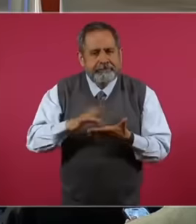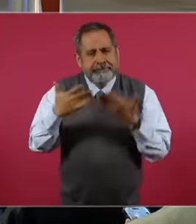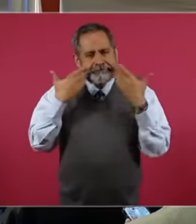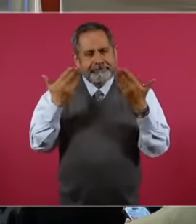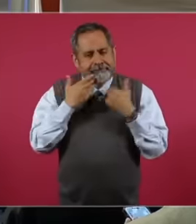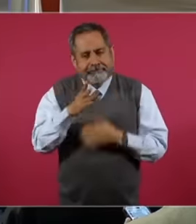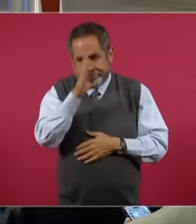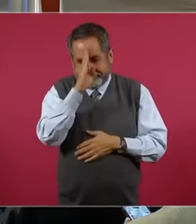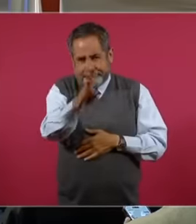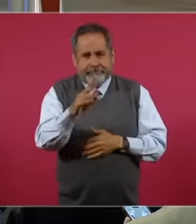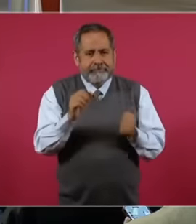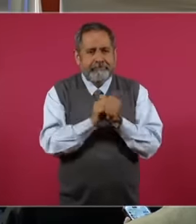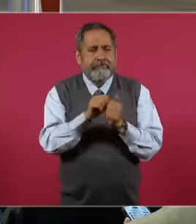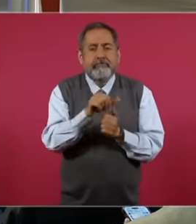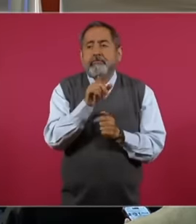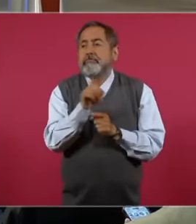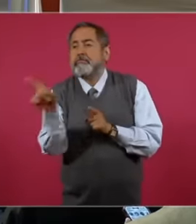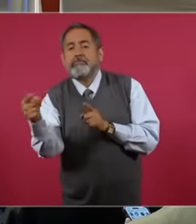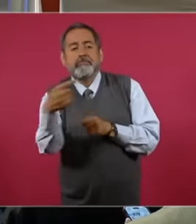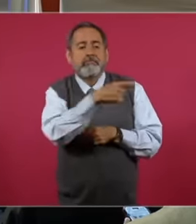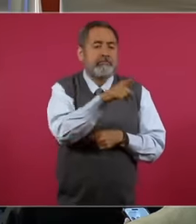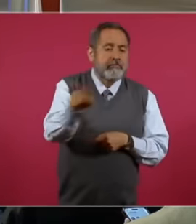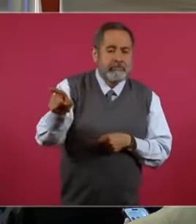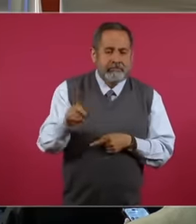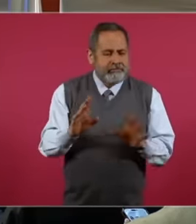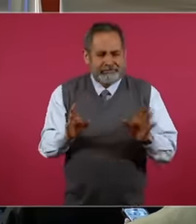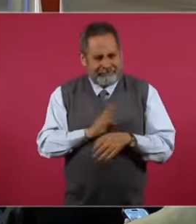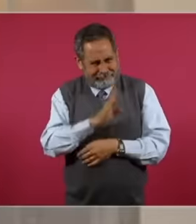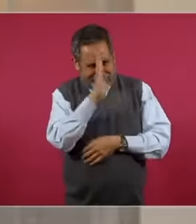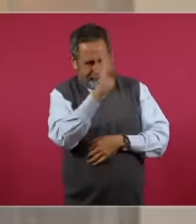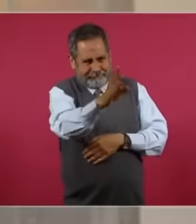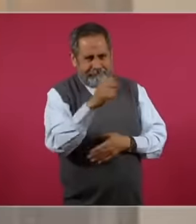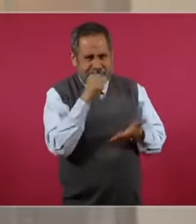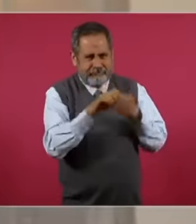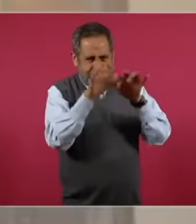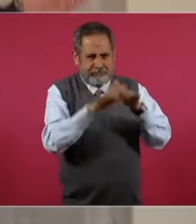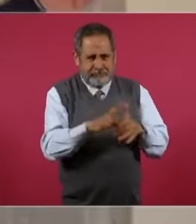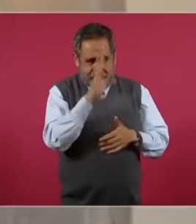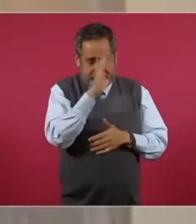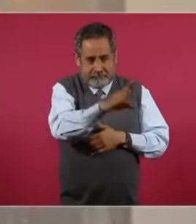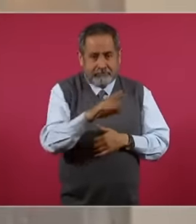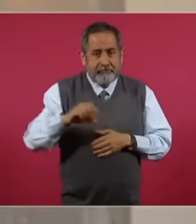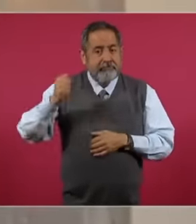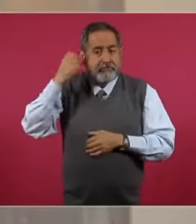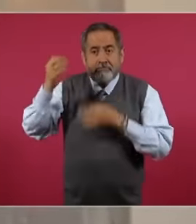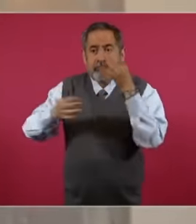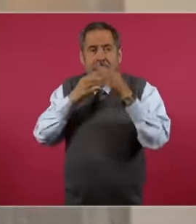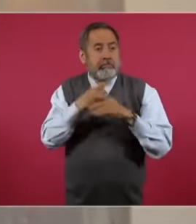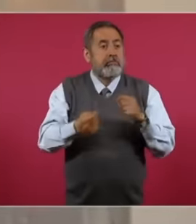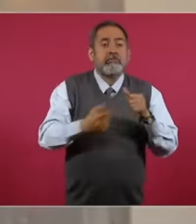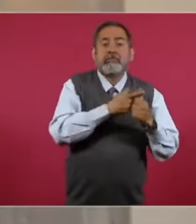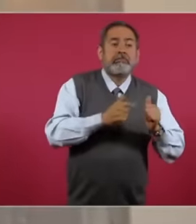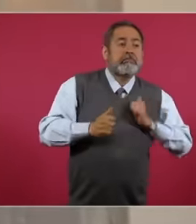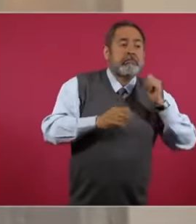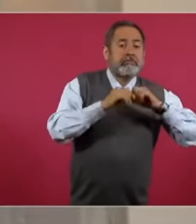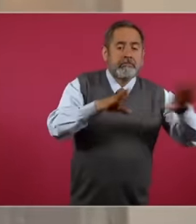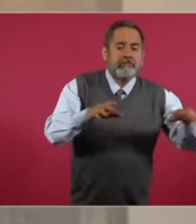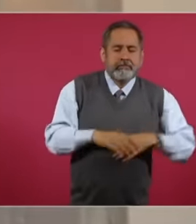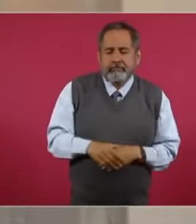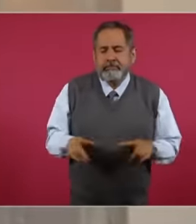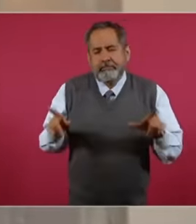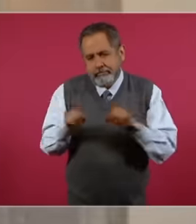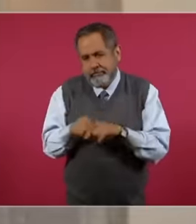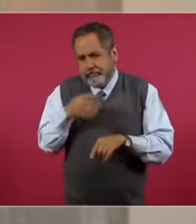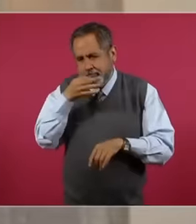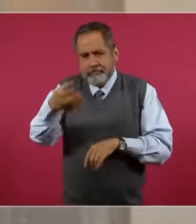respondan directamente y no a través de otros medios, es decir, la mañanera, como se está haciendo ahora ya después de que publica su artículo. Sin más por el momento,